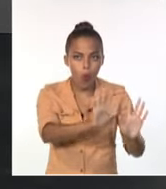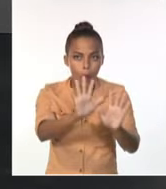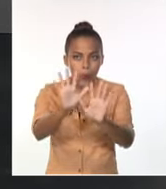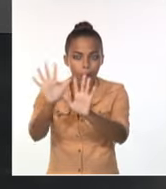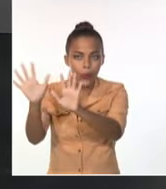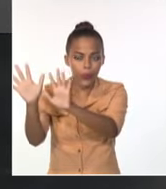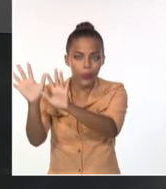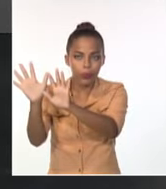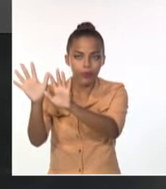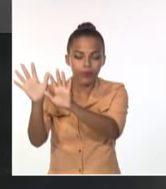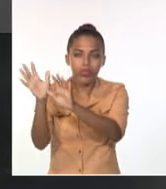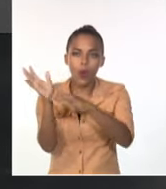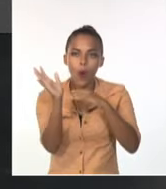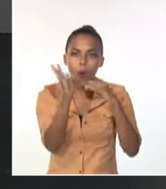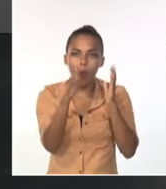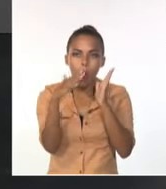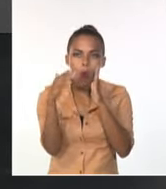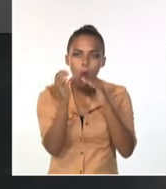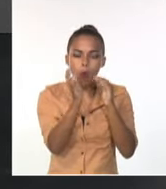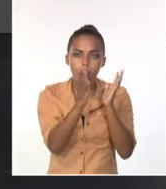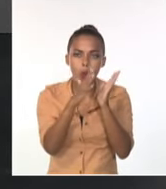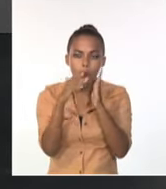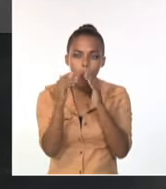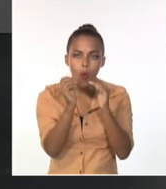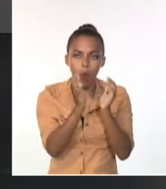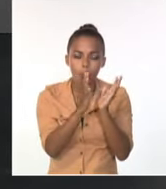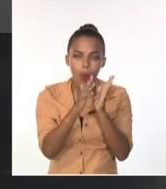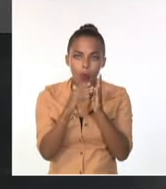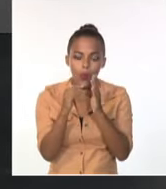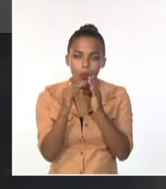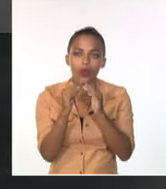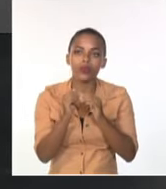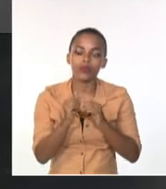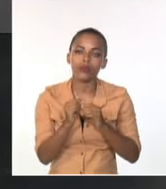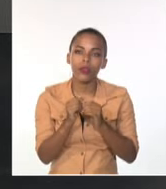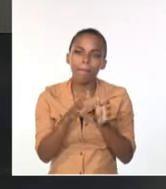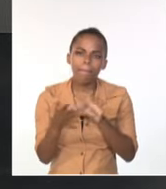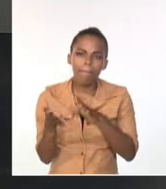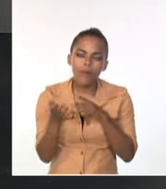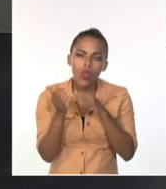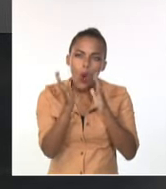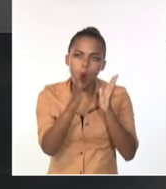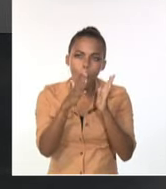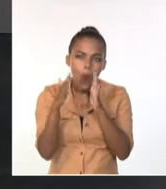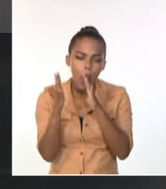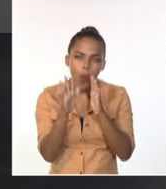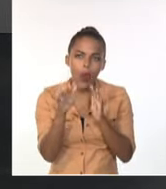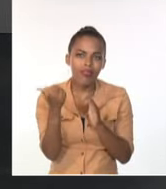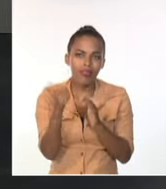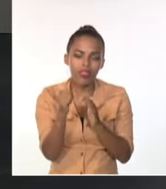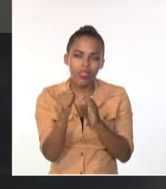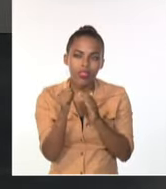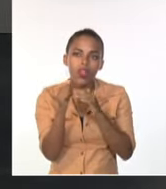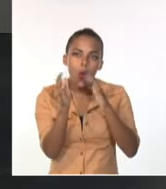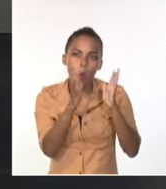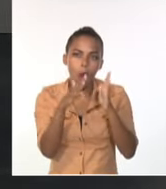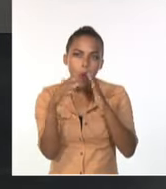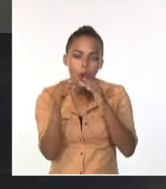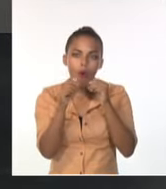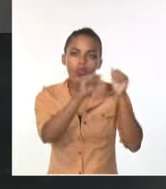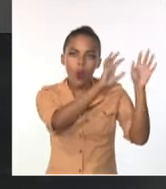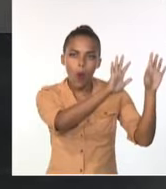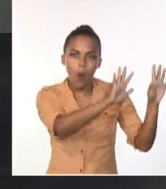este con velocidad también de 15 10 25 km porh en la costa